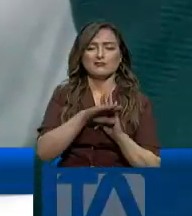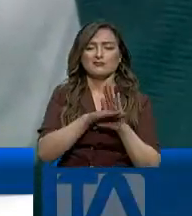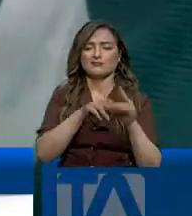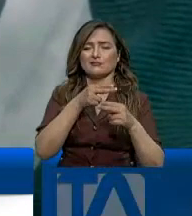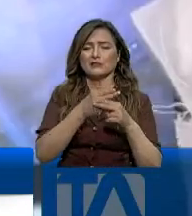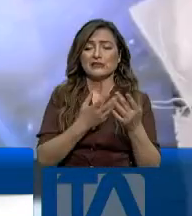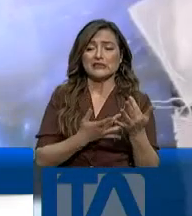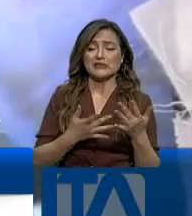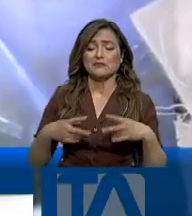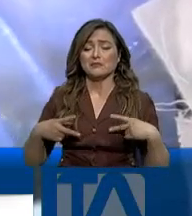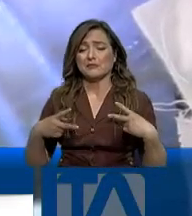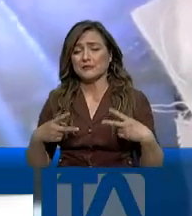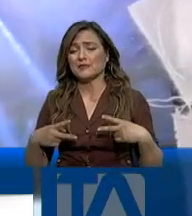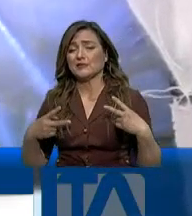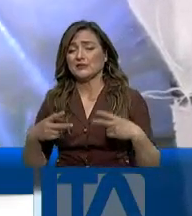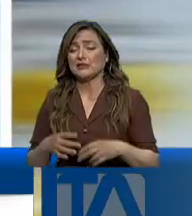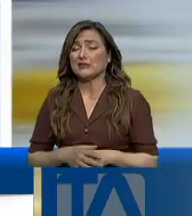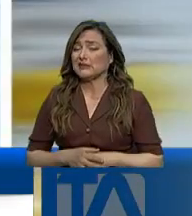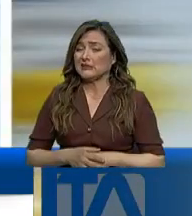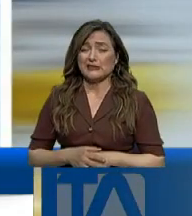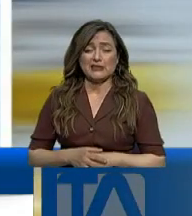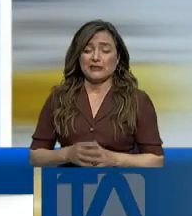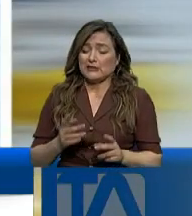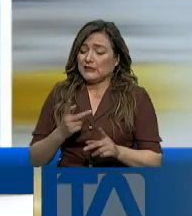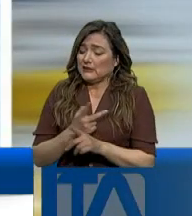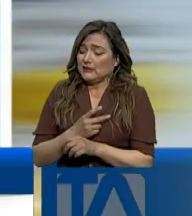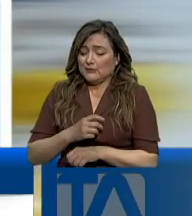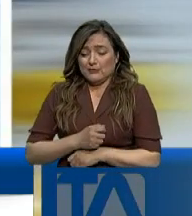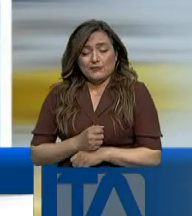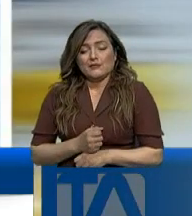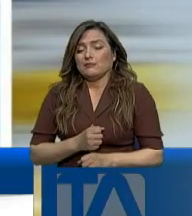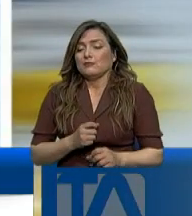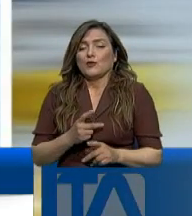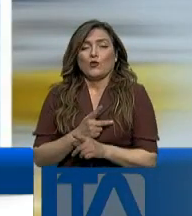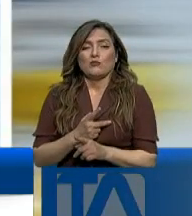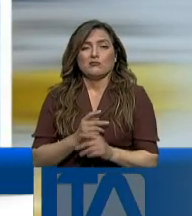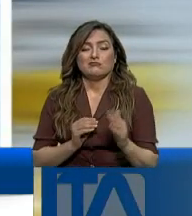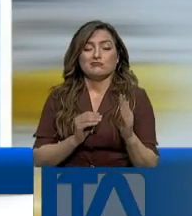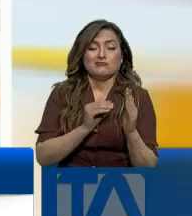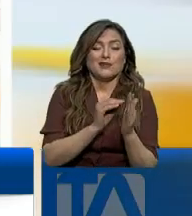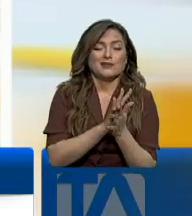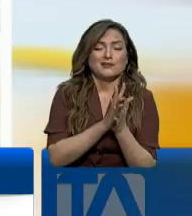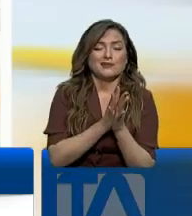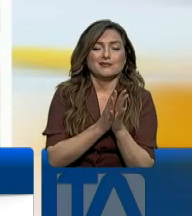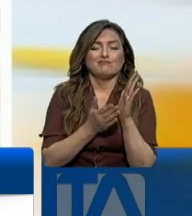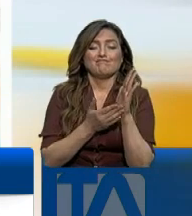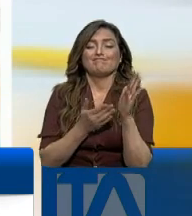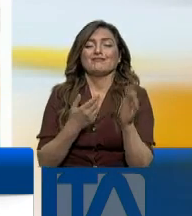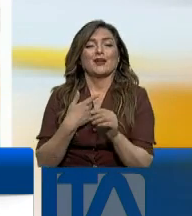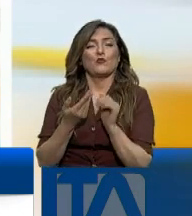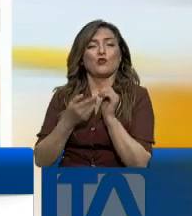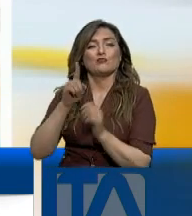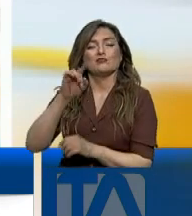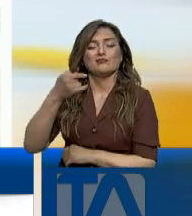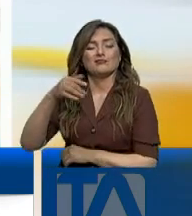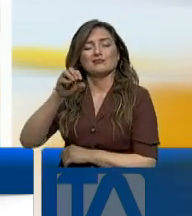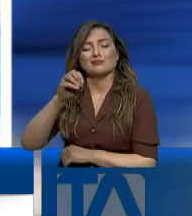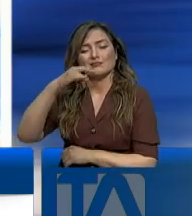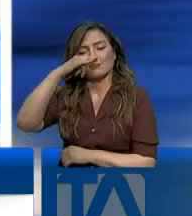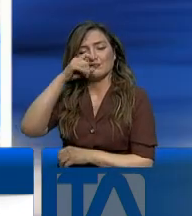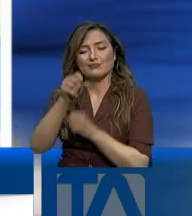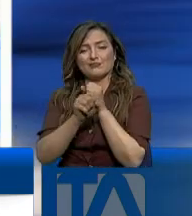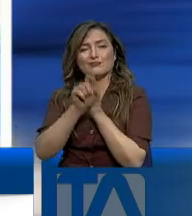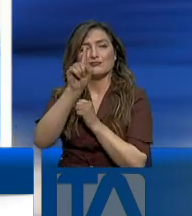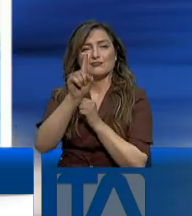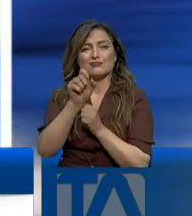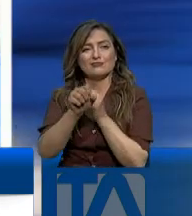para seguir viviendo parece casi una pesadilla no estar en ella es mucho peor como en el caso de diego un pequeño de